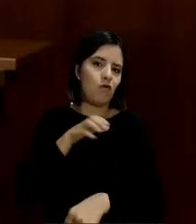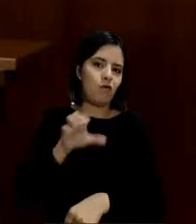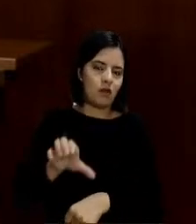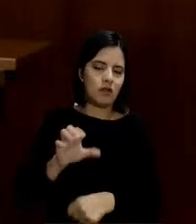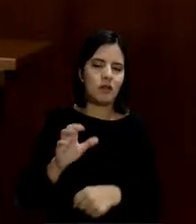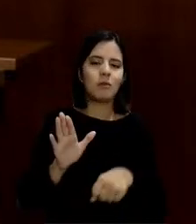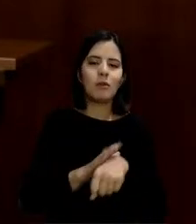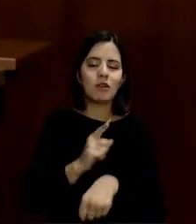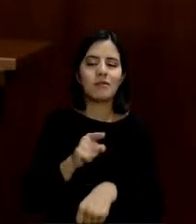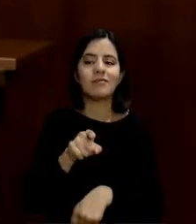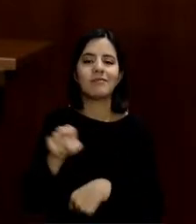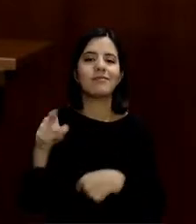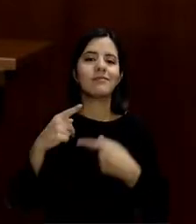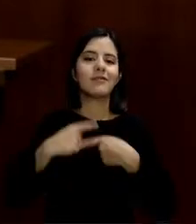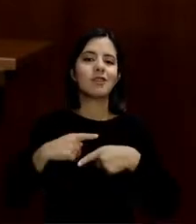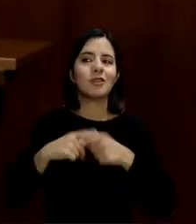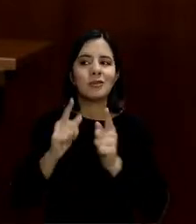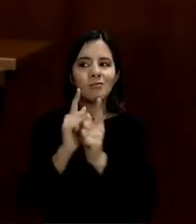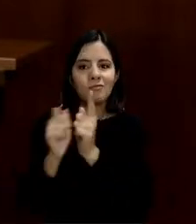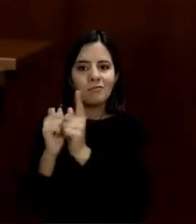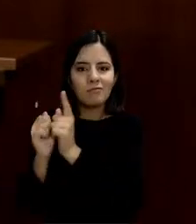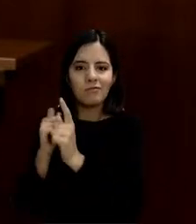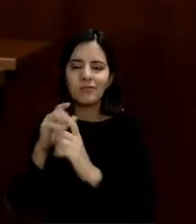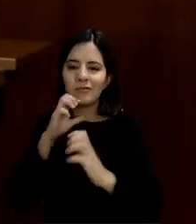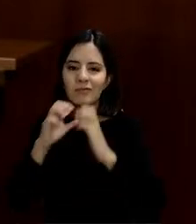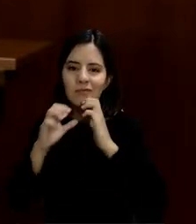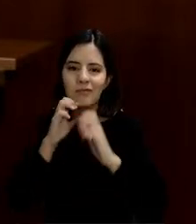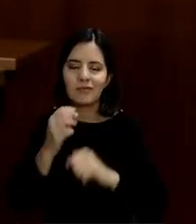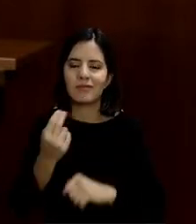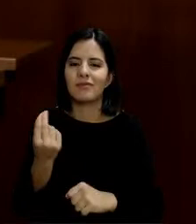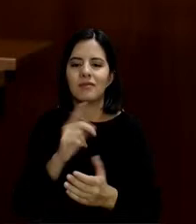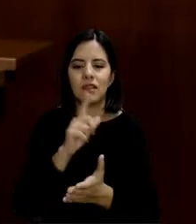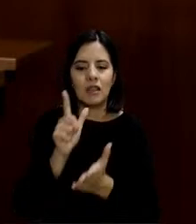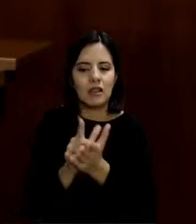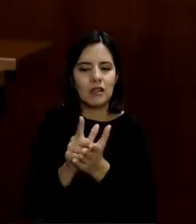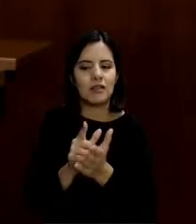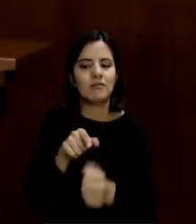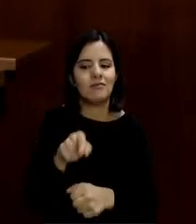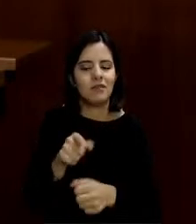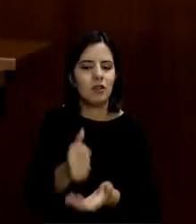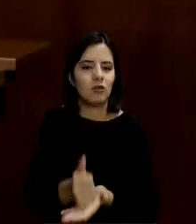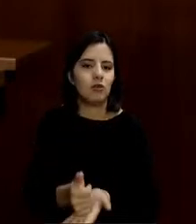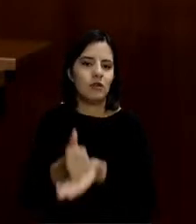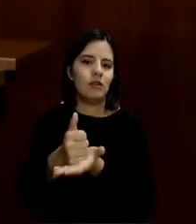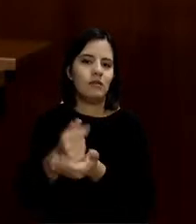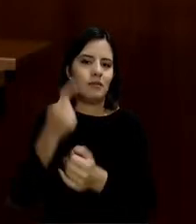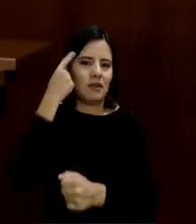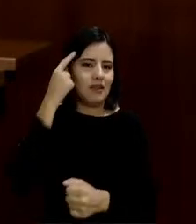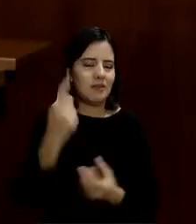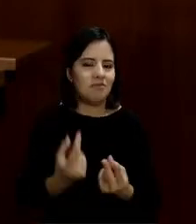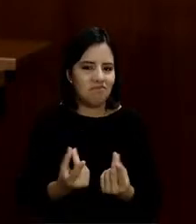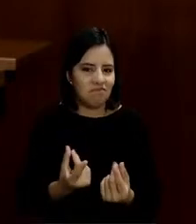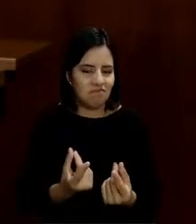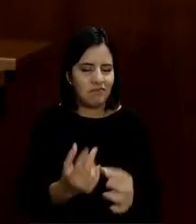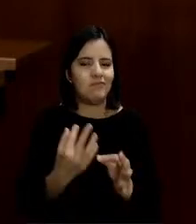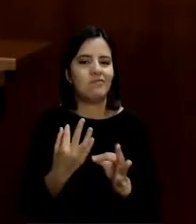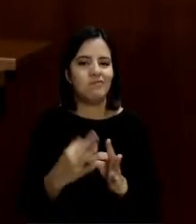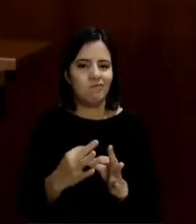ciudadanía, dándole las herramientas jurídicas para un mejor funcionamiento como órgano